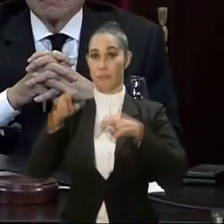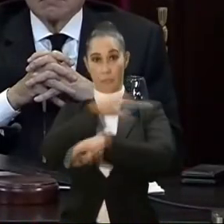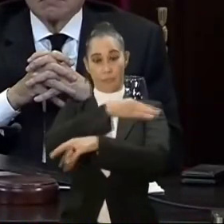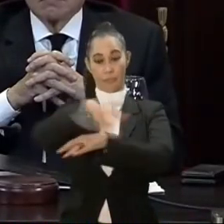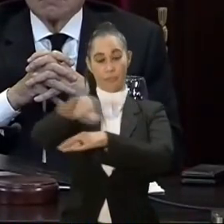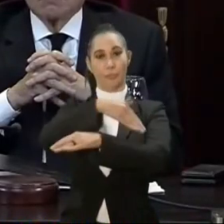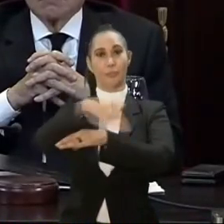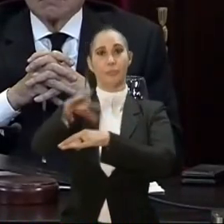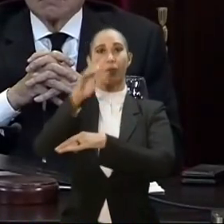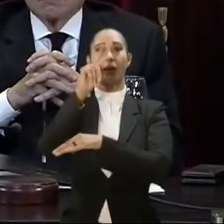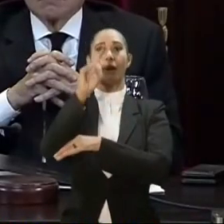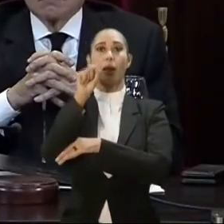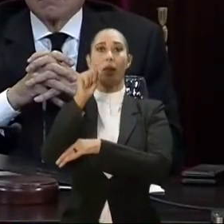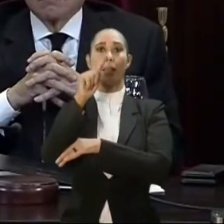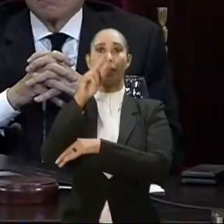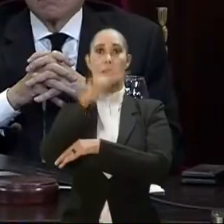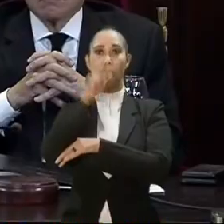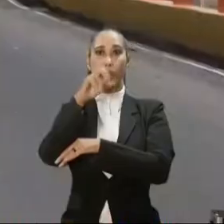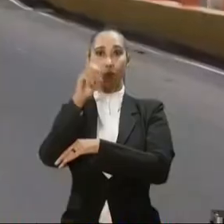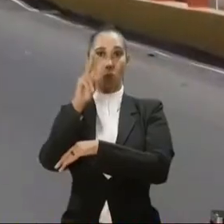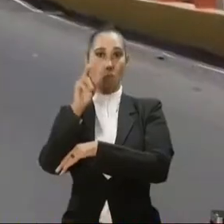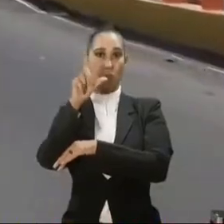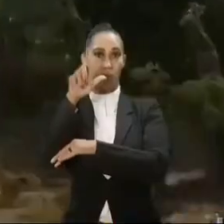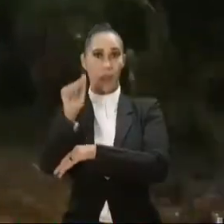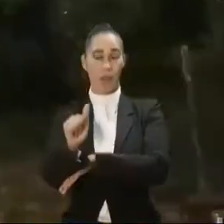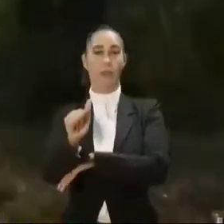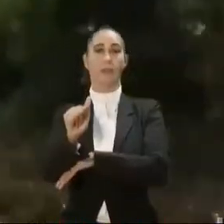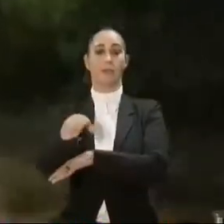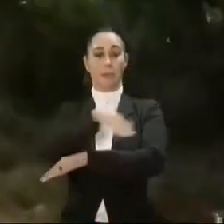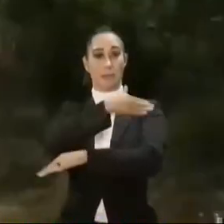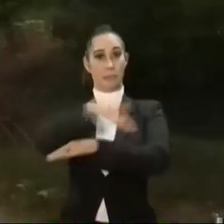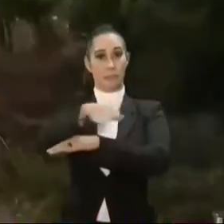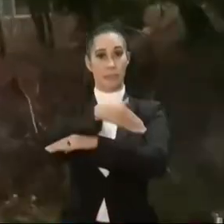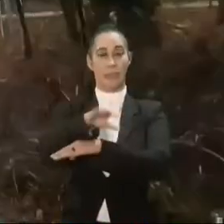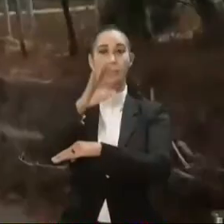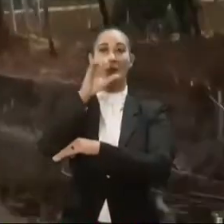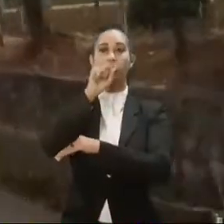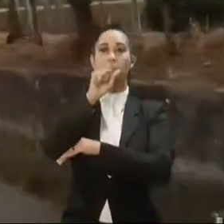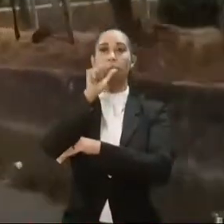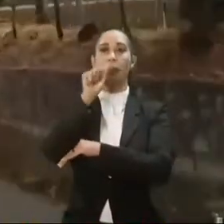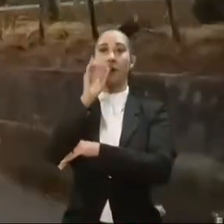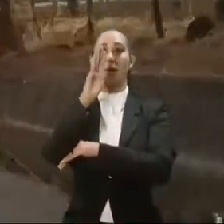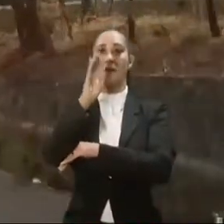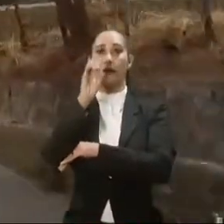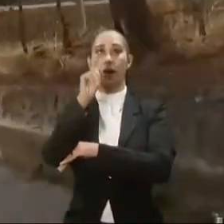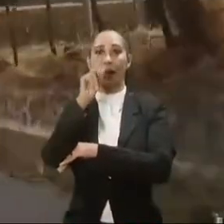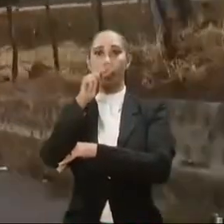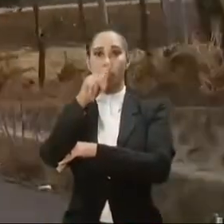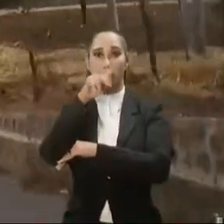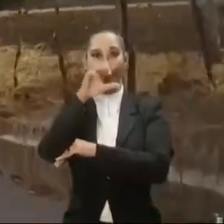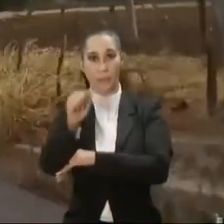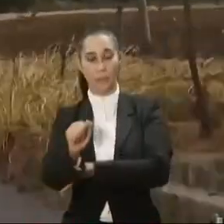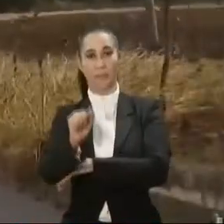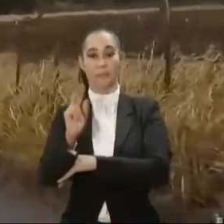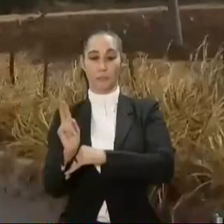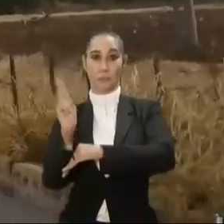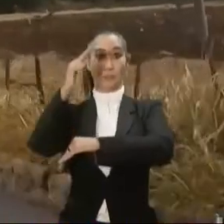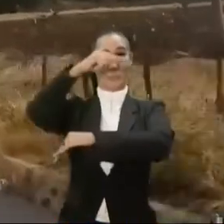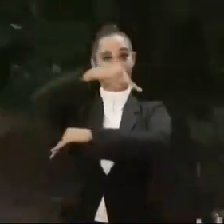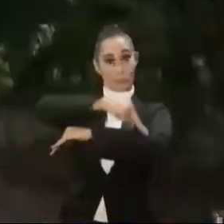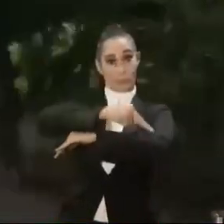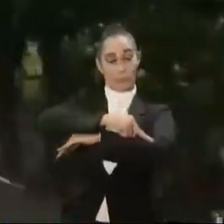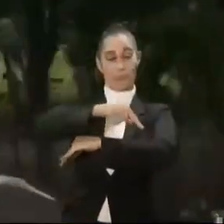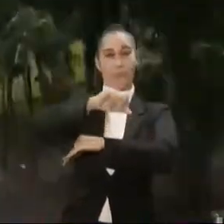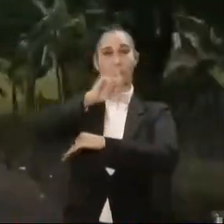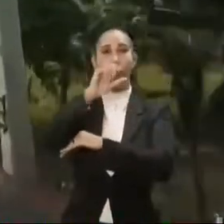cruce Duarte castañuelas la construcción de la carretera cruce el jamo sabaneta la reparación del puente metálico sobre el río